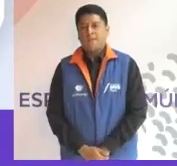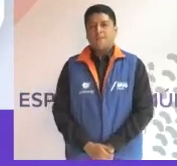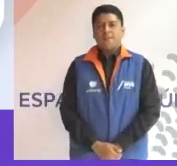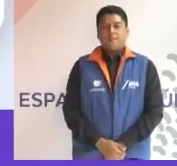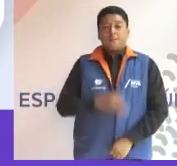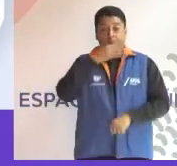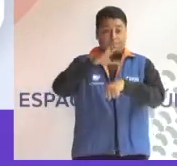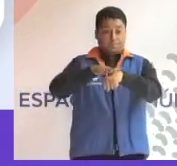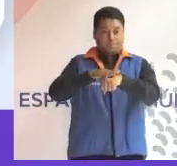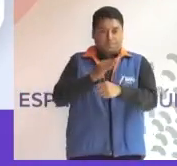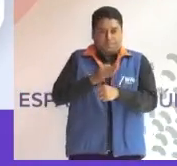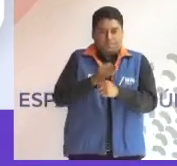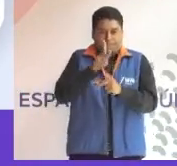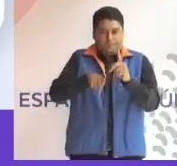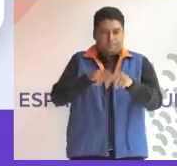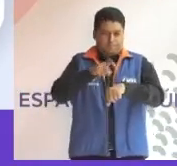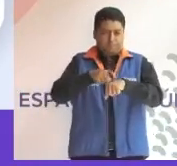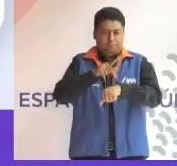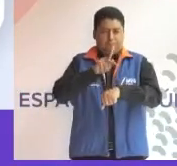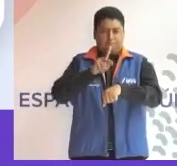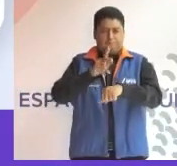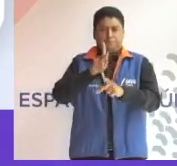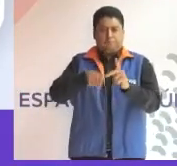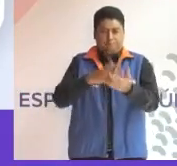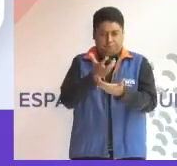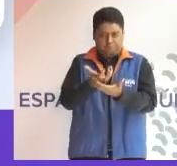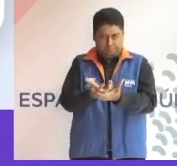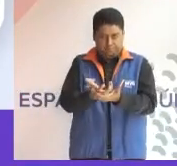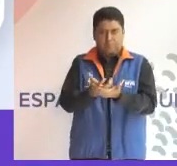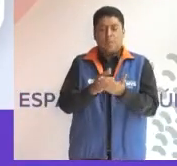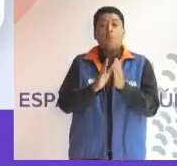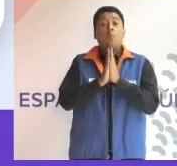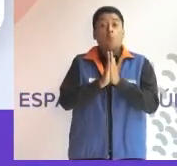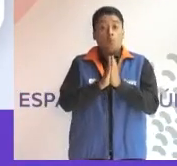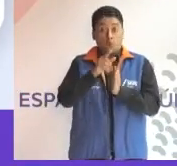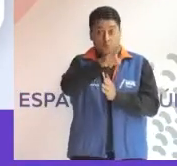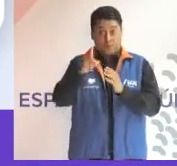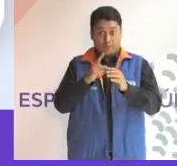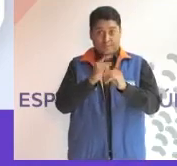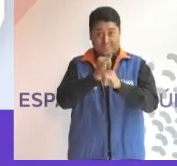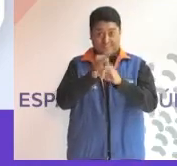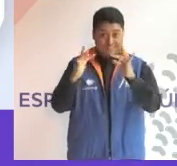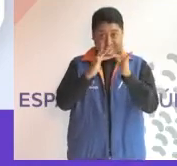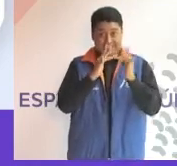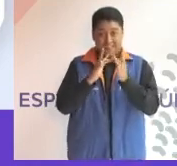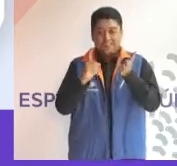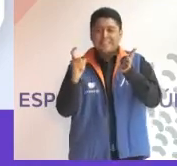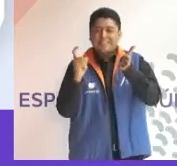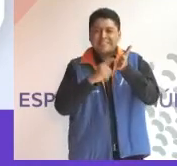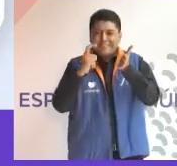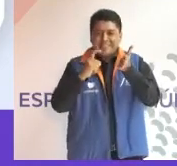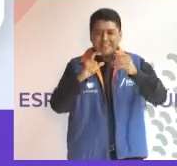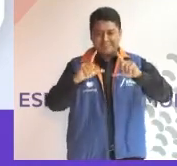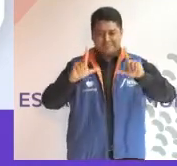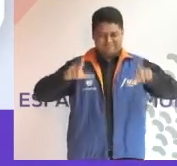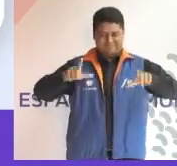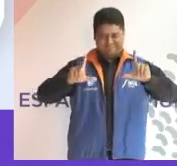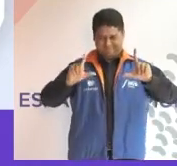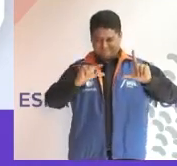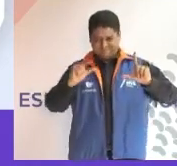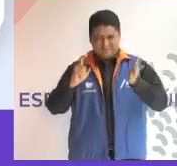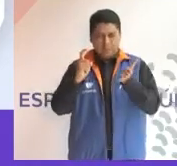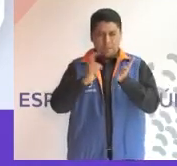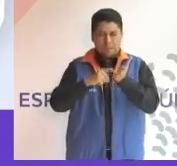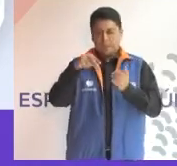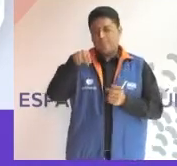recordarles, participen en la parte del networking, los que están en línea, inscríbanse en el botón networking en la plataforma y los